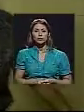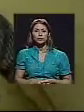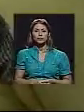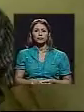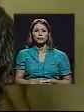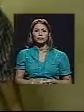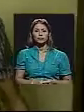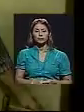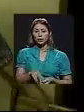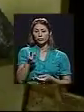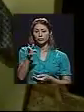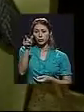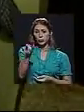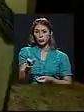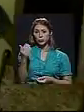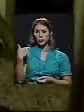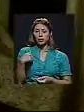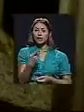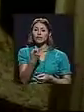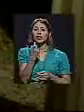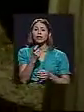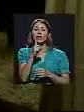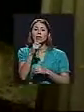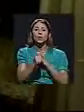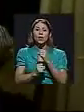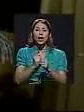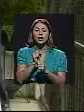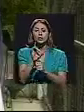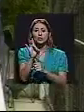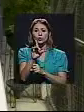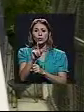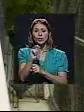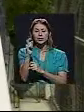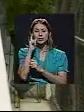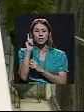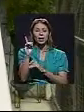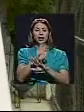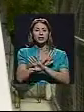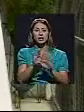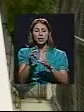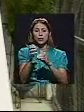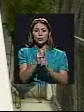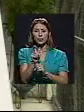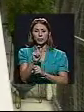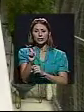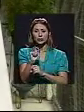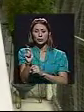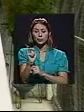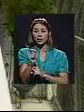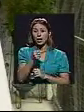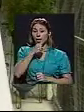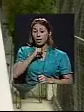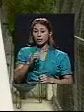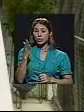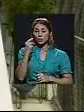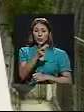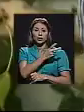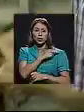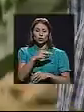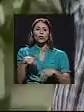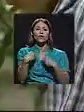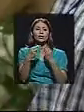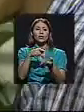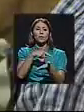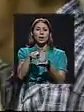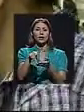A Rodrigo le faltaban años y ocho meses para pensionarse. Sus antiguos patronos le ofrecieron las cuotas pendientes